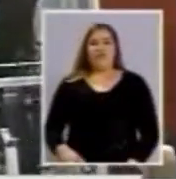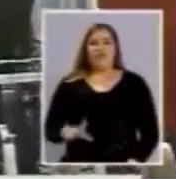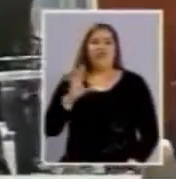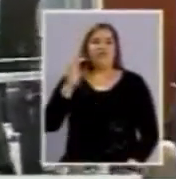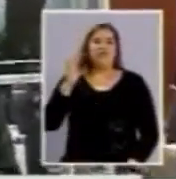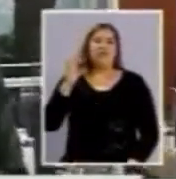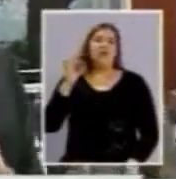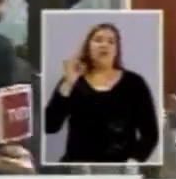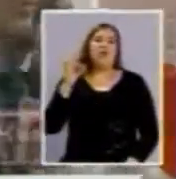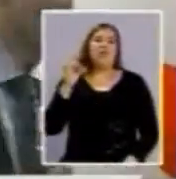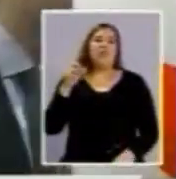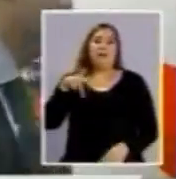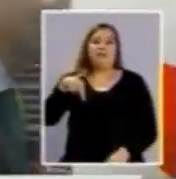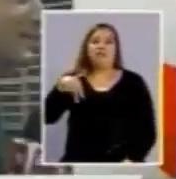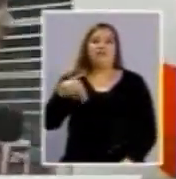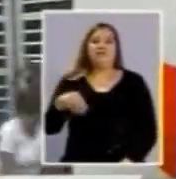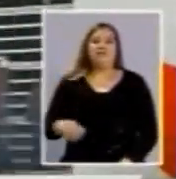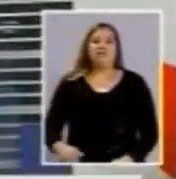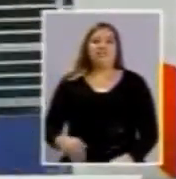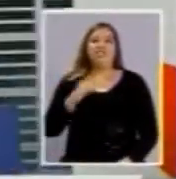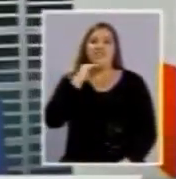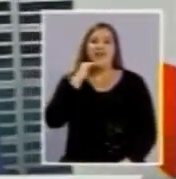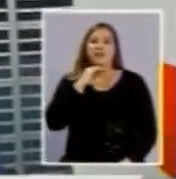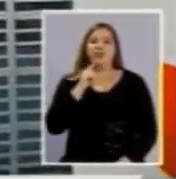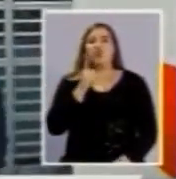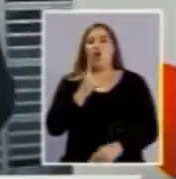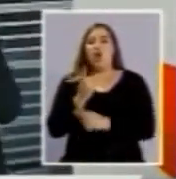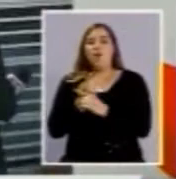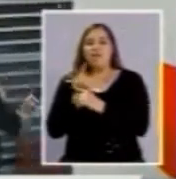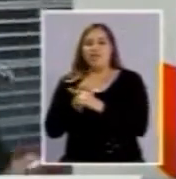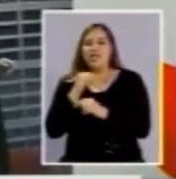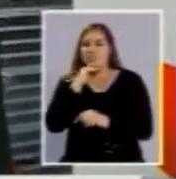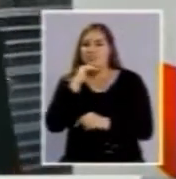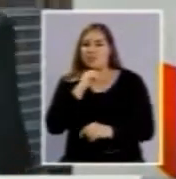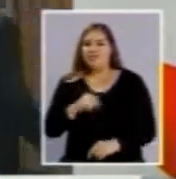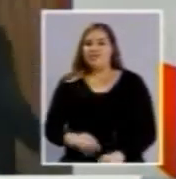pasos. Algo y así caminando activamente, por favor, nada que irse conversando.